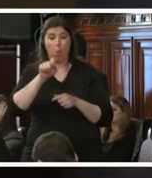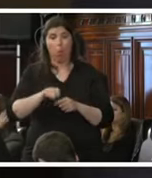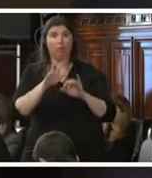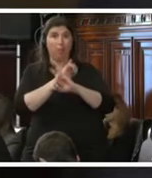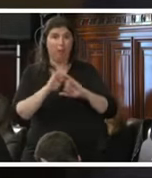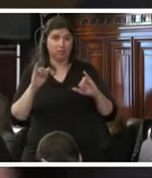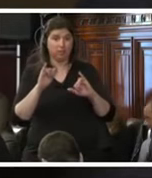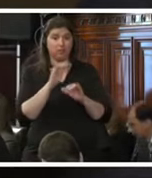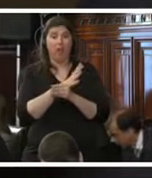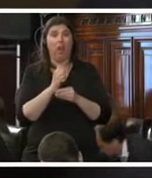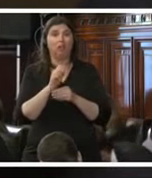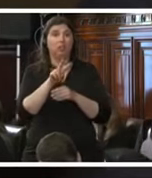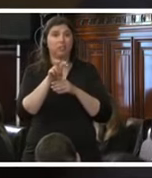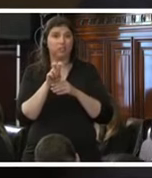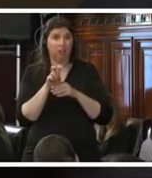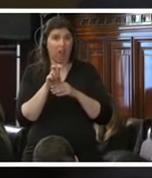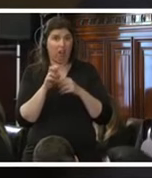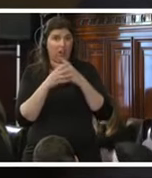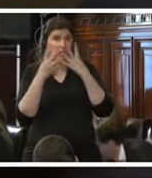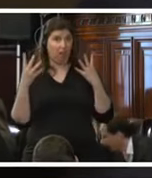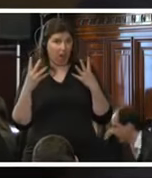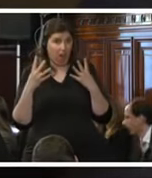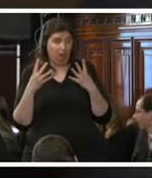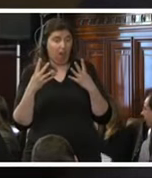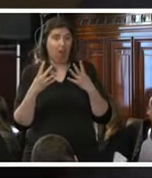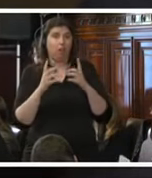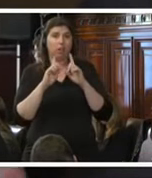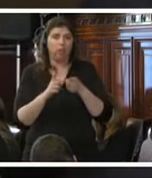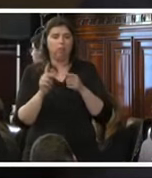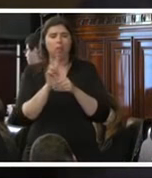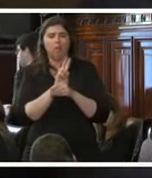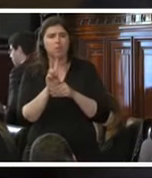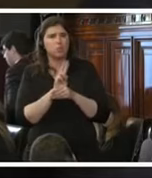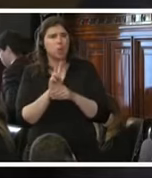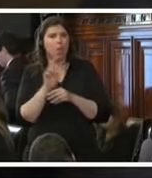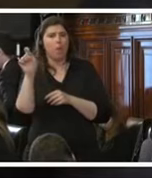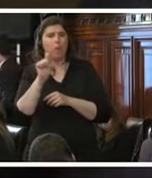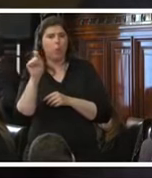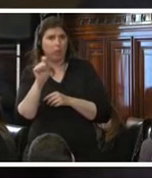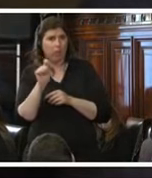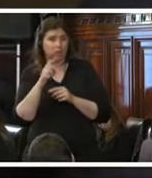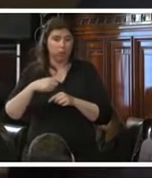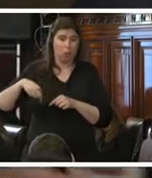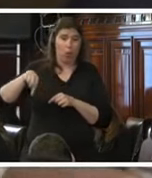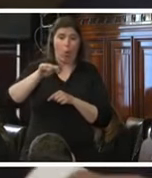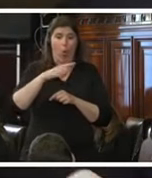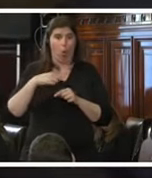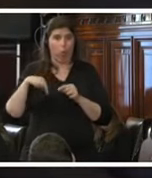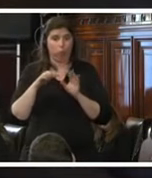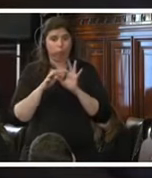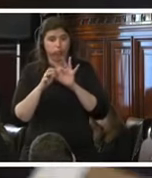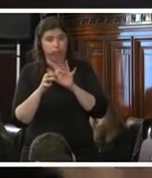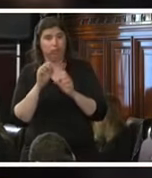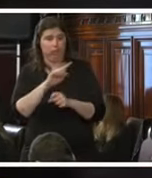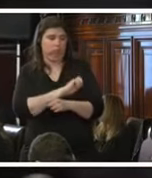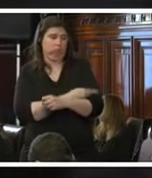hasta un fiscal general del Estado, agentes fiscales y defensorías públicas, todos dependientes en realidad de ese